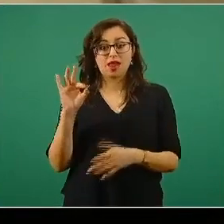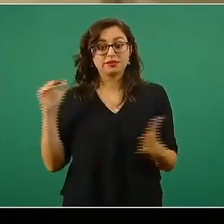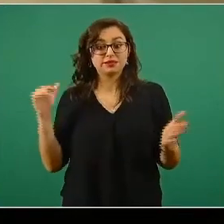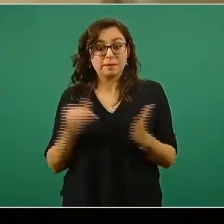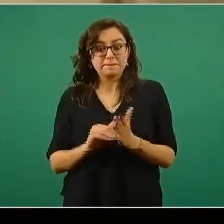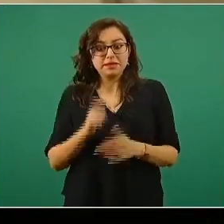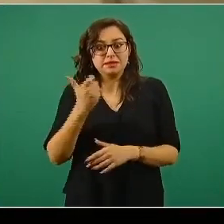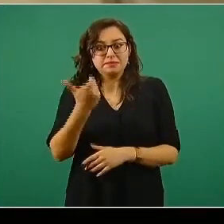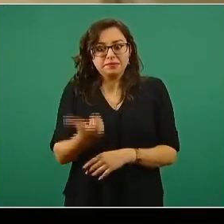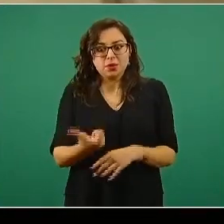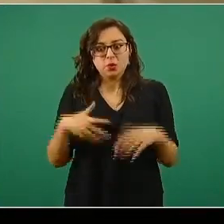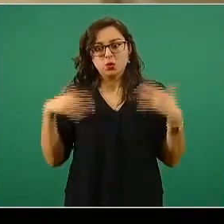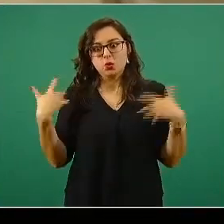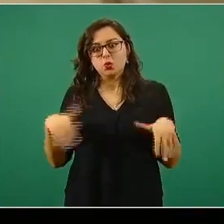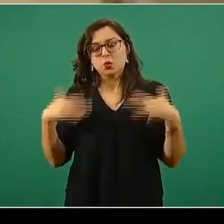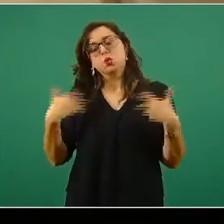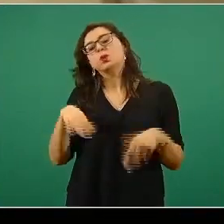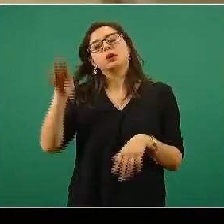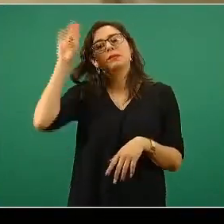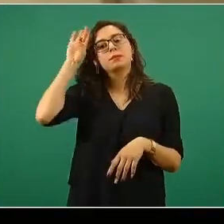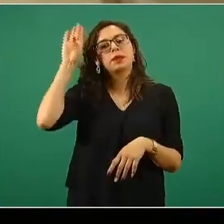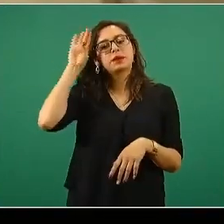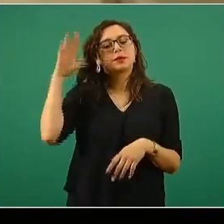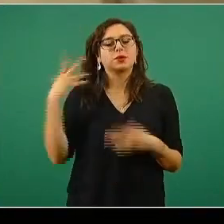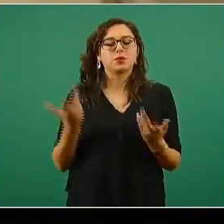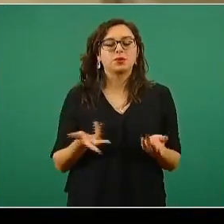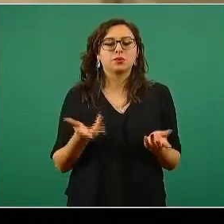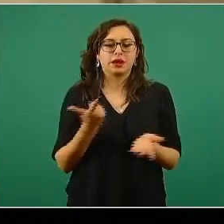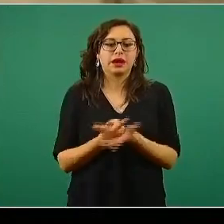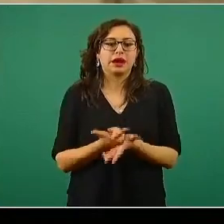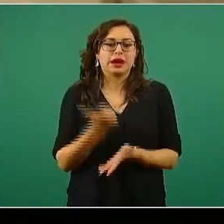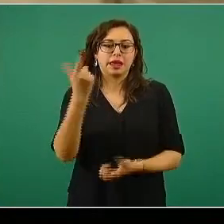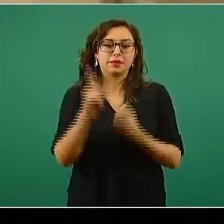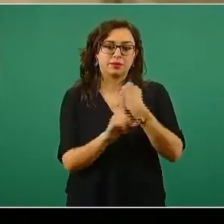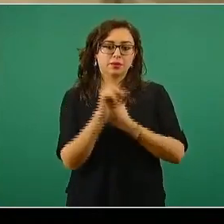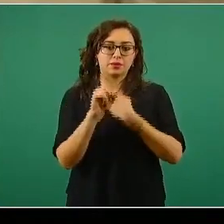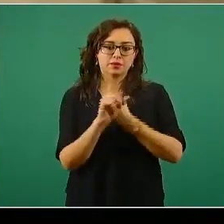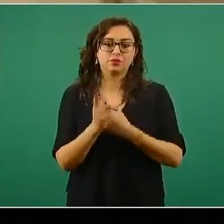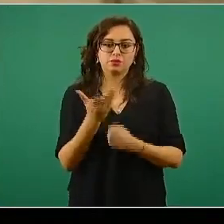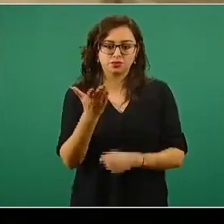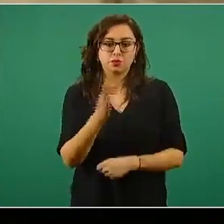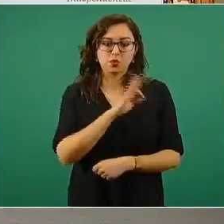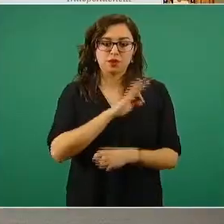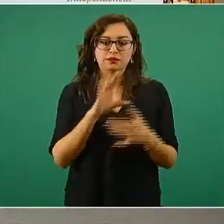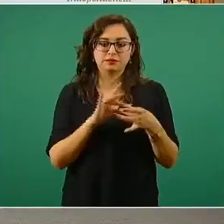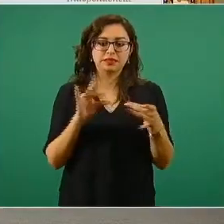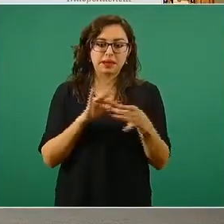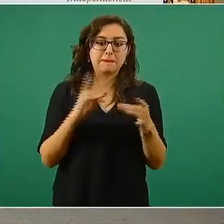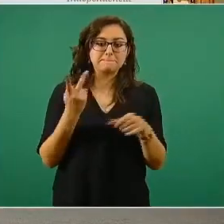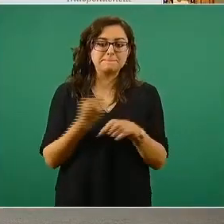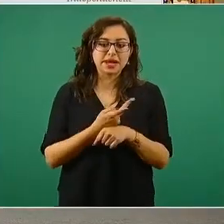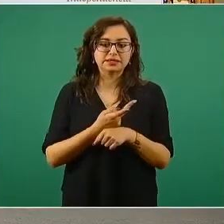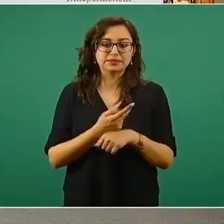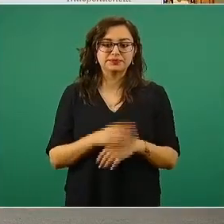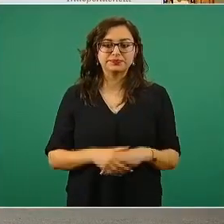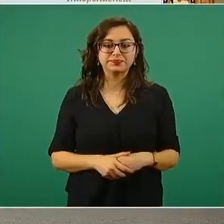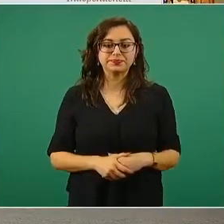Entonces, ver cómo, si tienen información respecto a estos movimientos que se han estado haciendo. Gracias. ¿Cómo no?